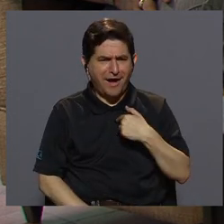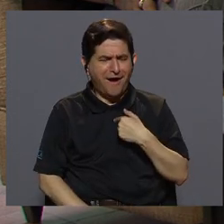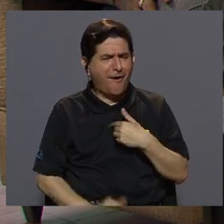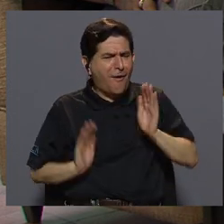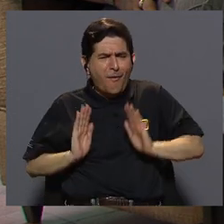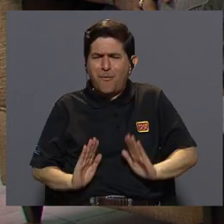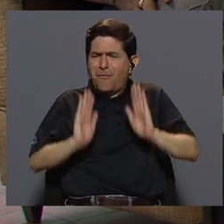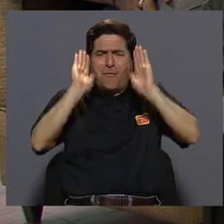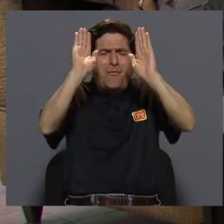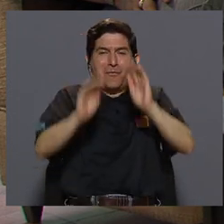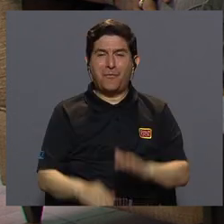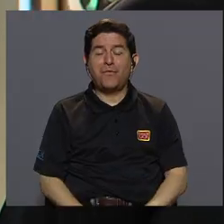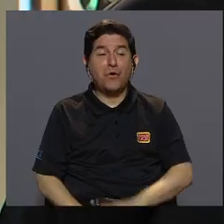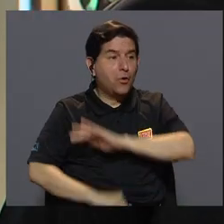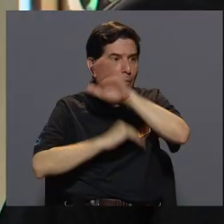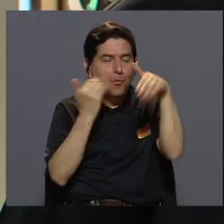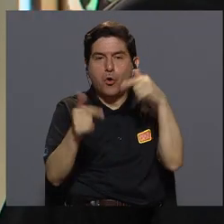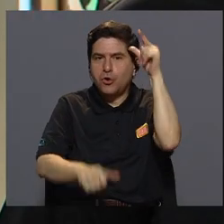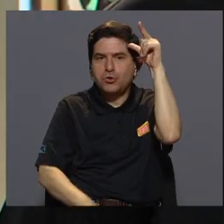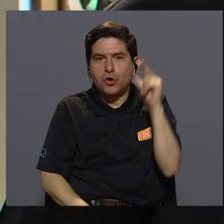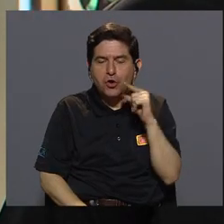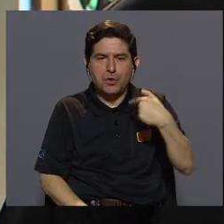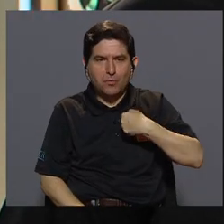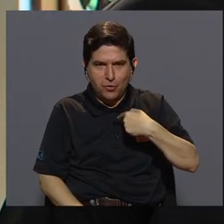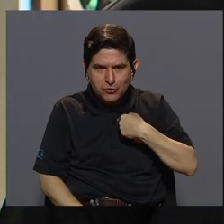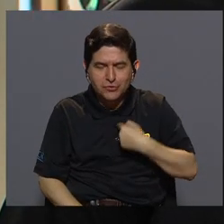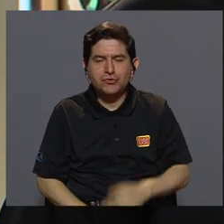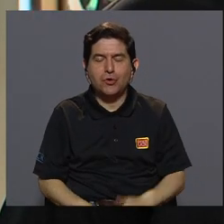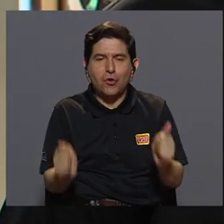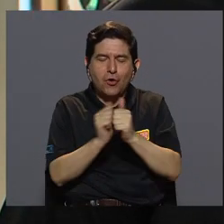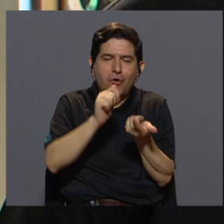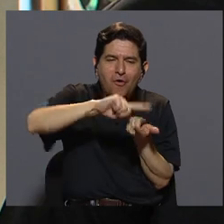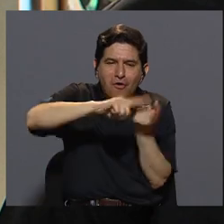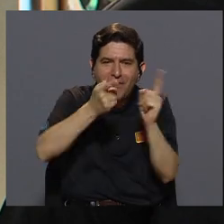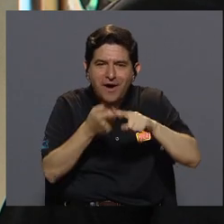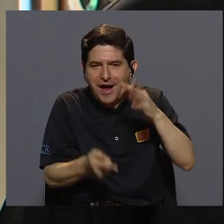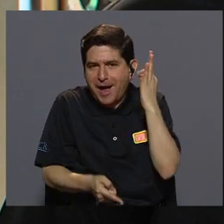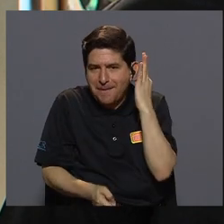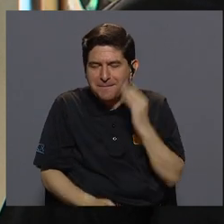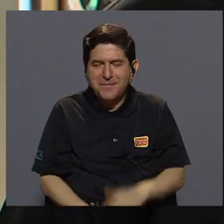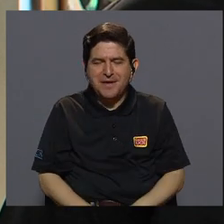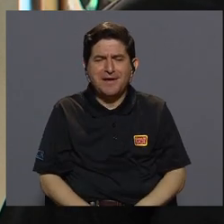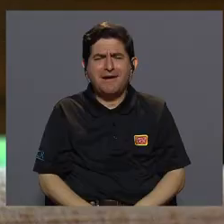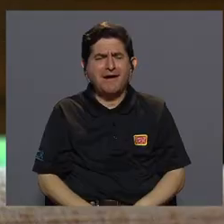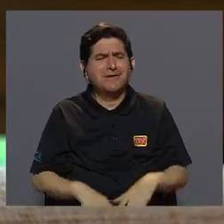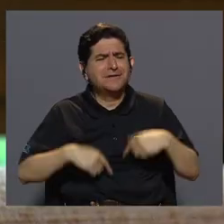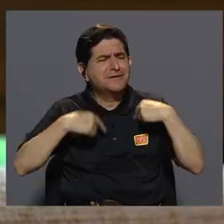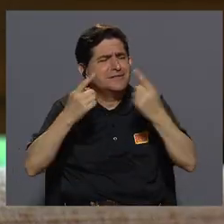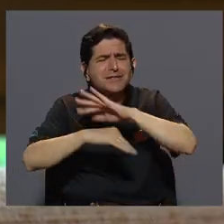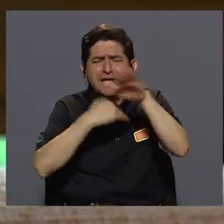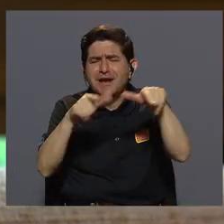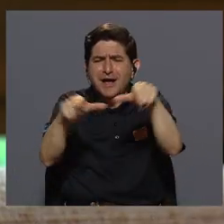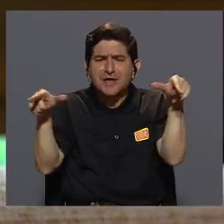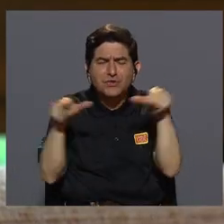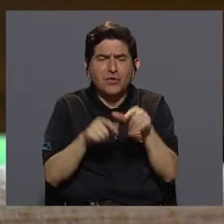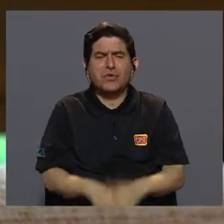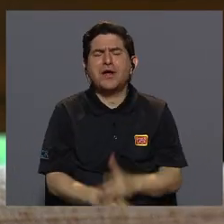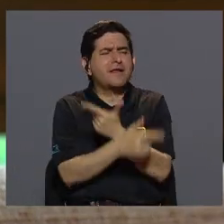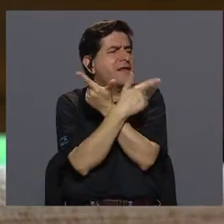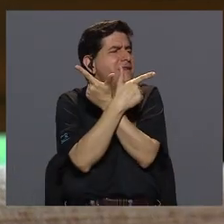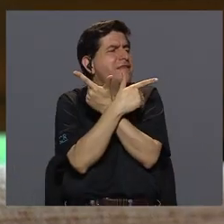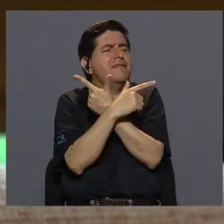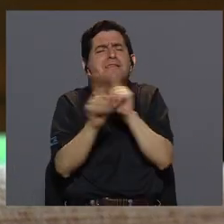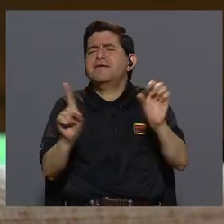pareció maravilloso. Entonces andaba por todo Limón con unas amigas también, que nos movíamos por todas partes con una